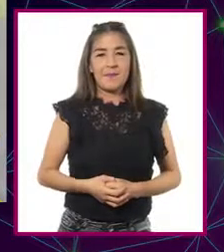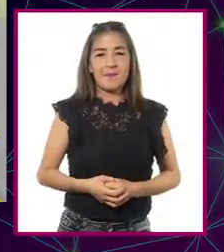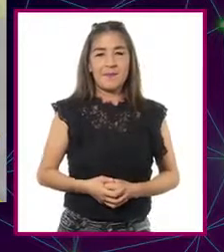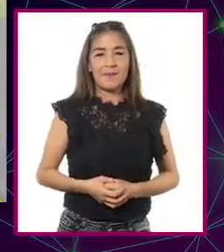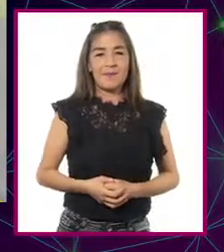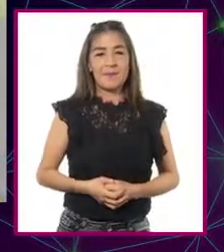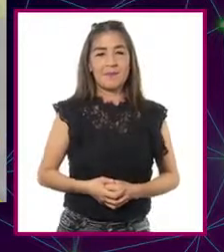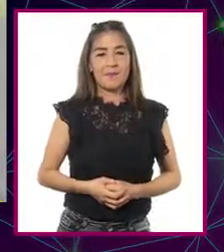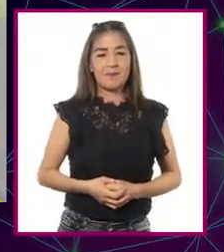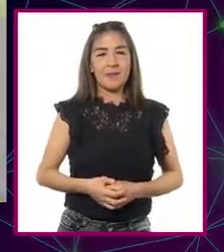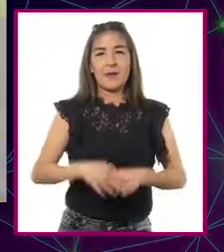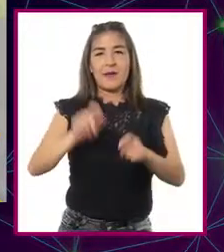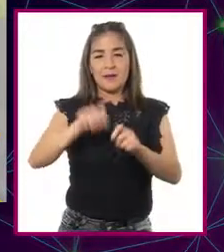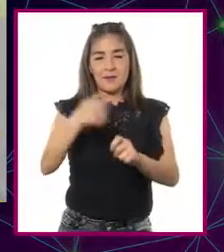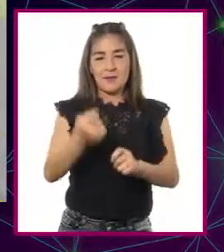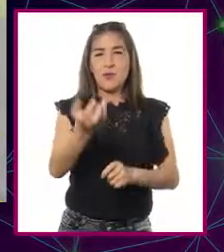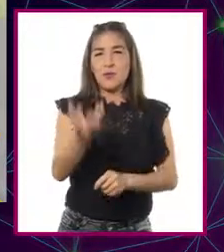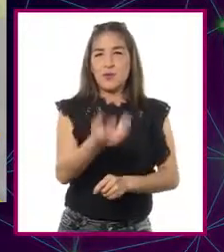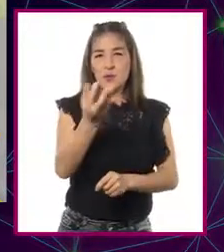Mechero de Bunsen.